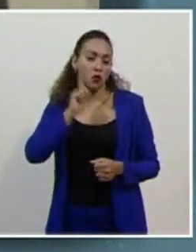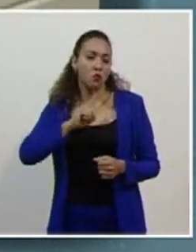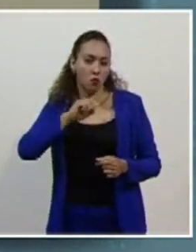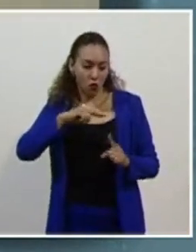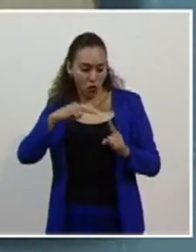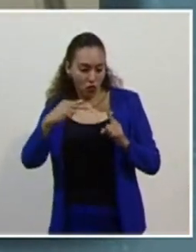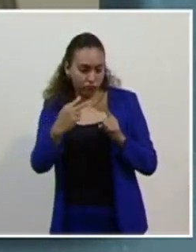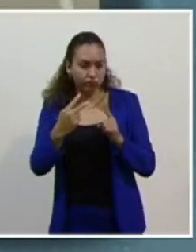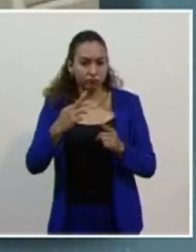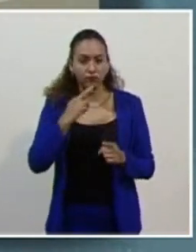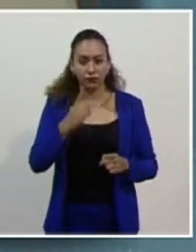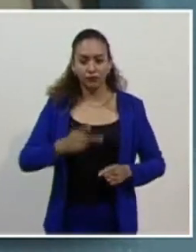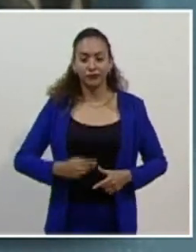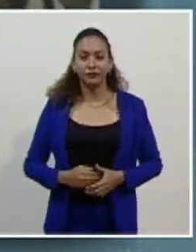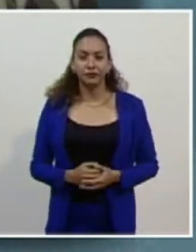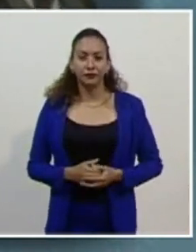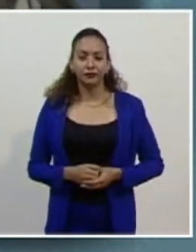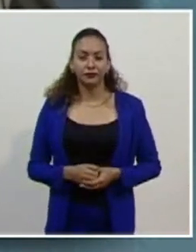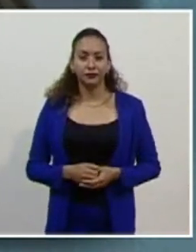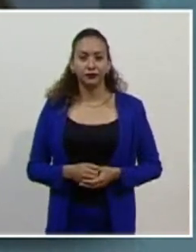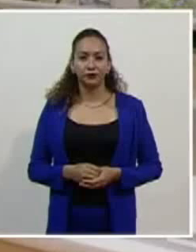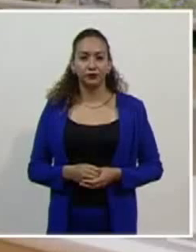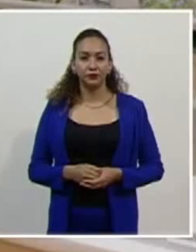Poder Judicial de la Federación, Jesús Daza.